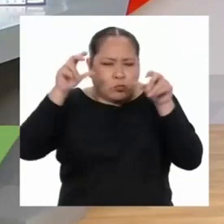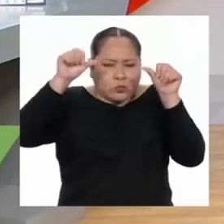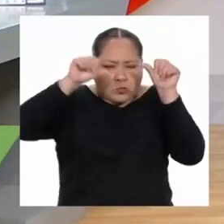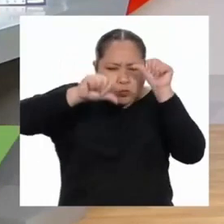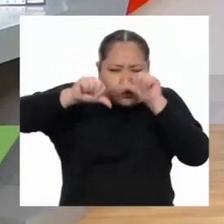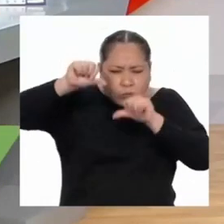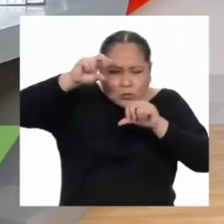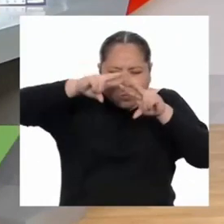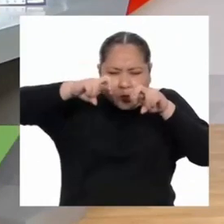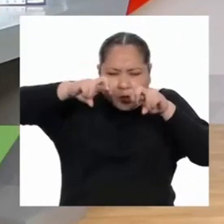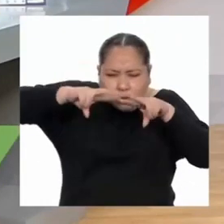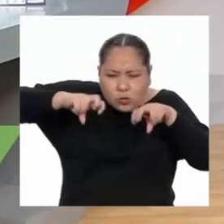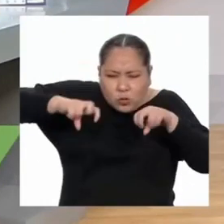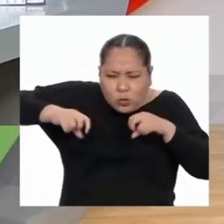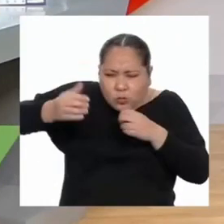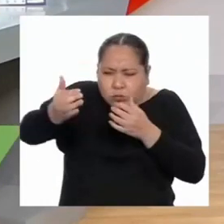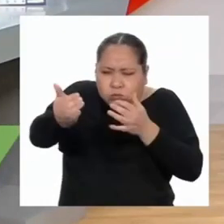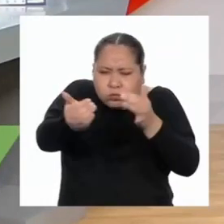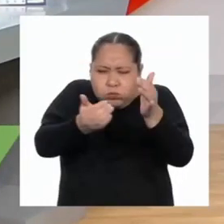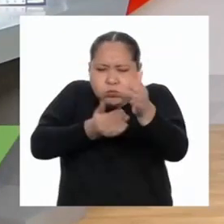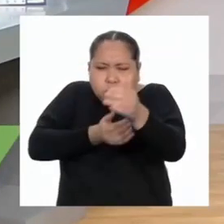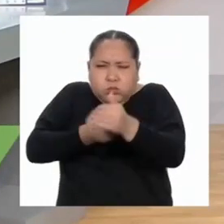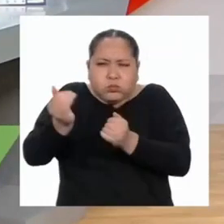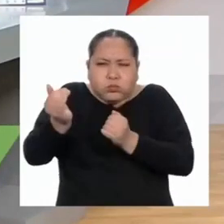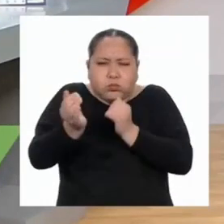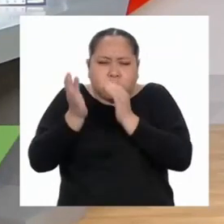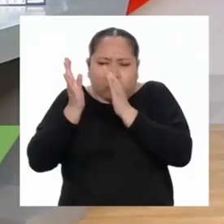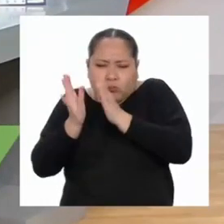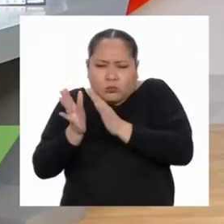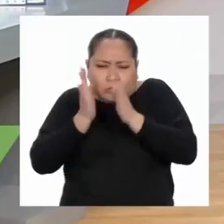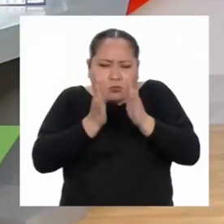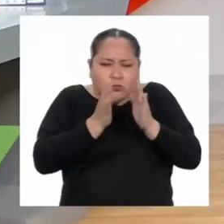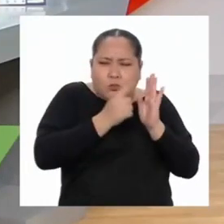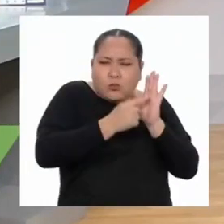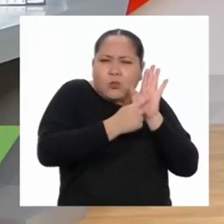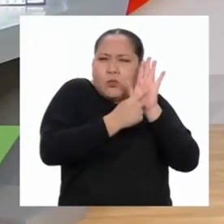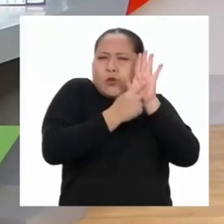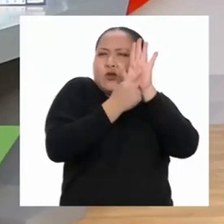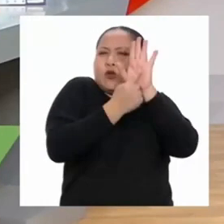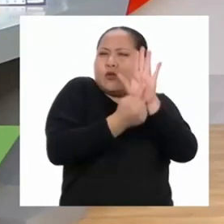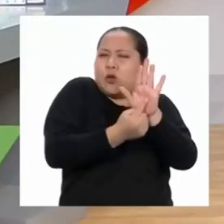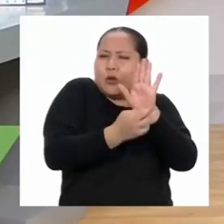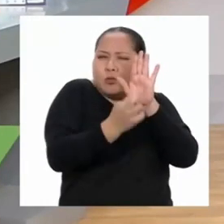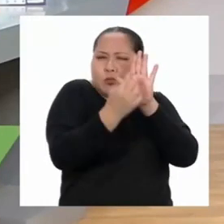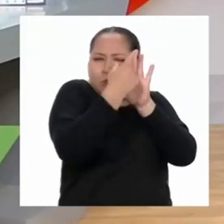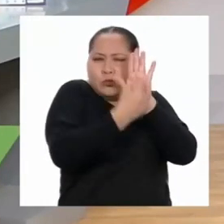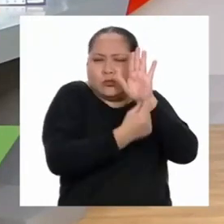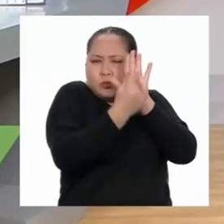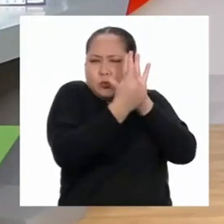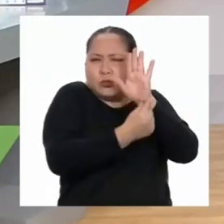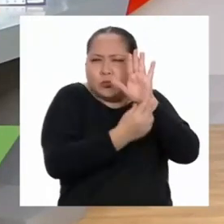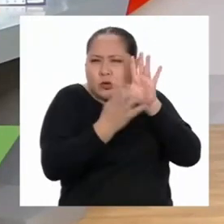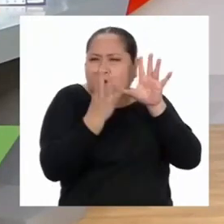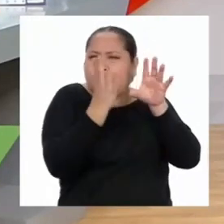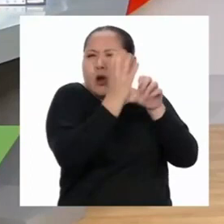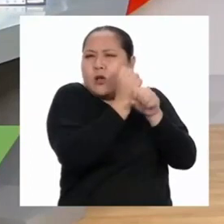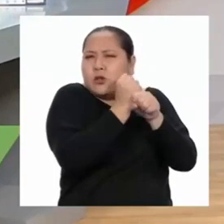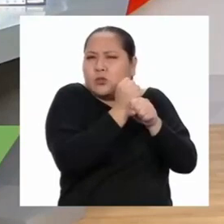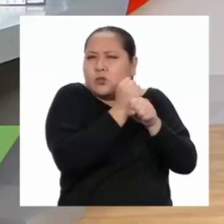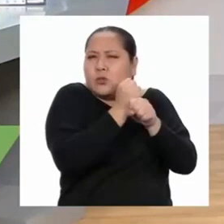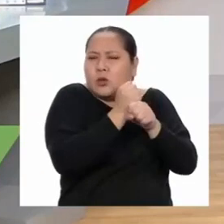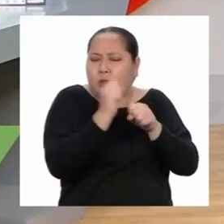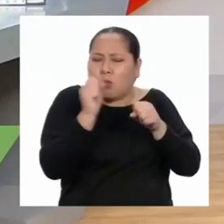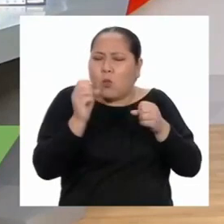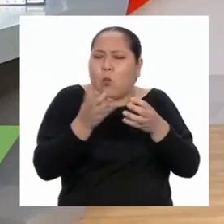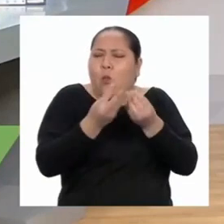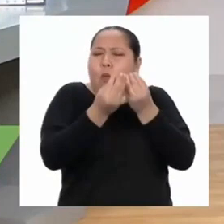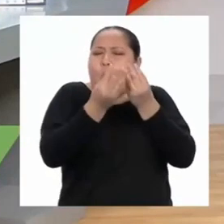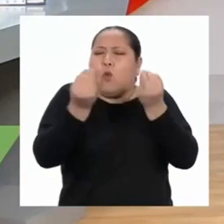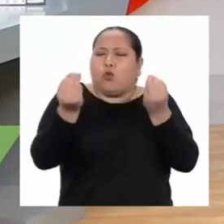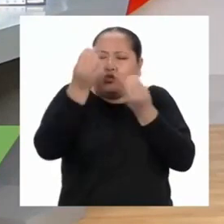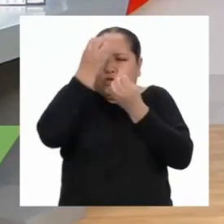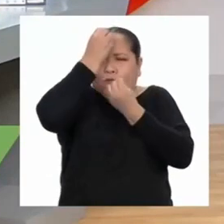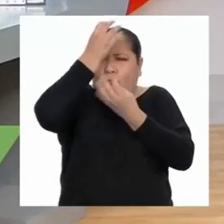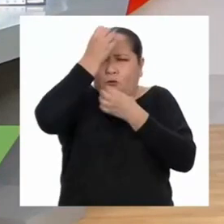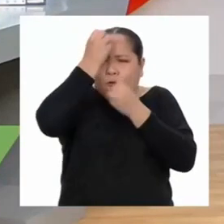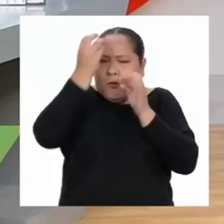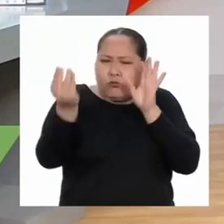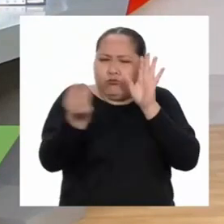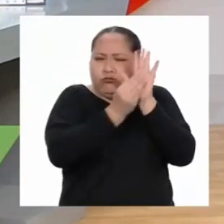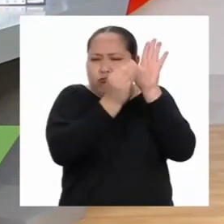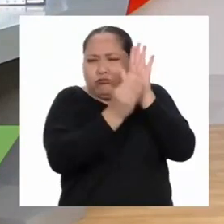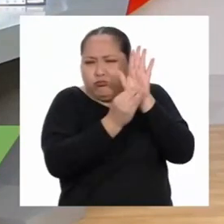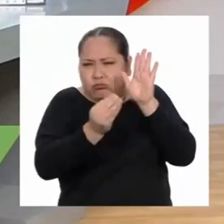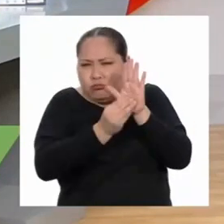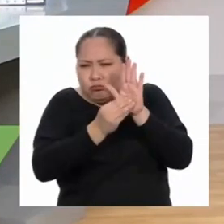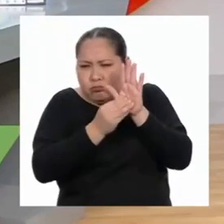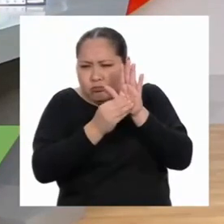recopilar, organizar, presentar, representar y resumir gran cantidad de información